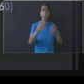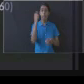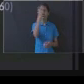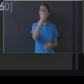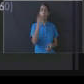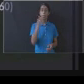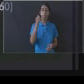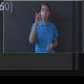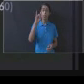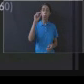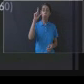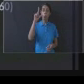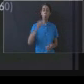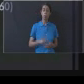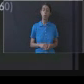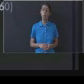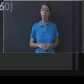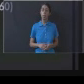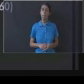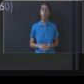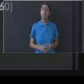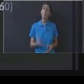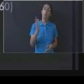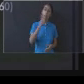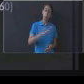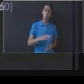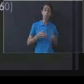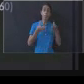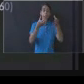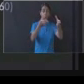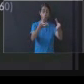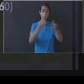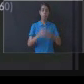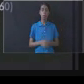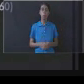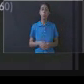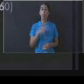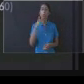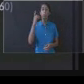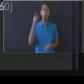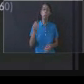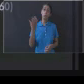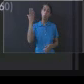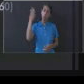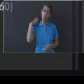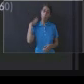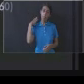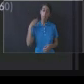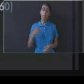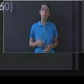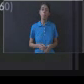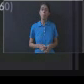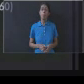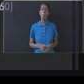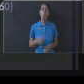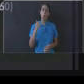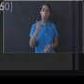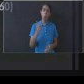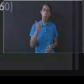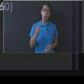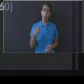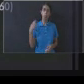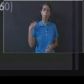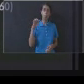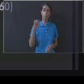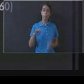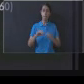de enterrar a Saúl, dice abajo, y Dios fue propicio para toda, para la tierra